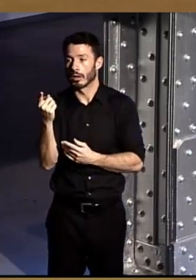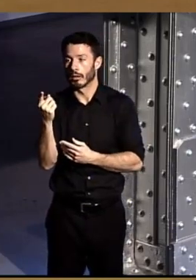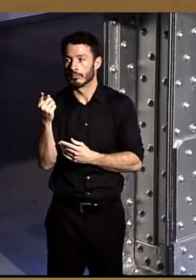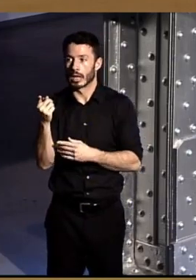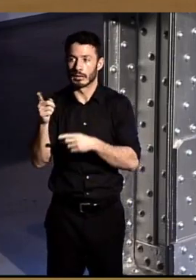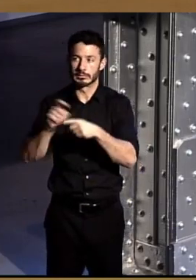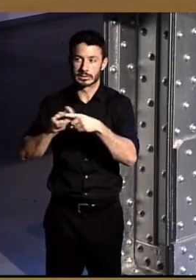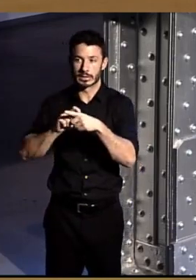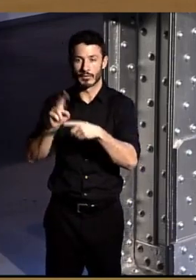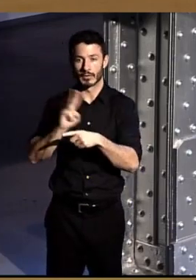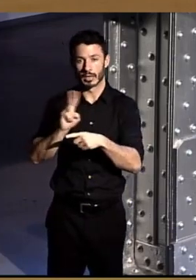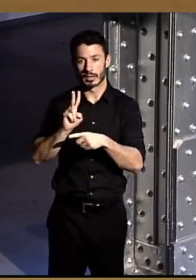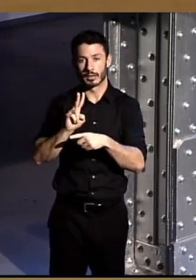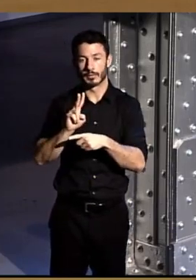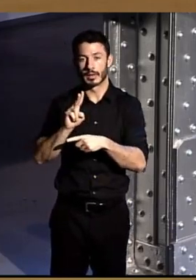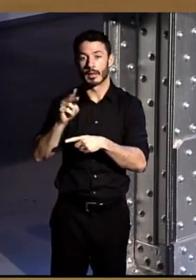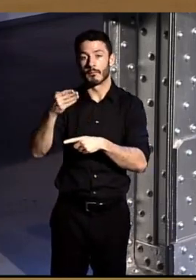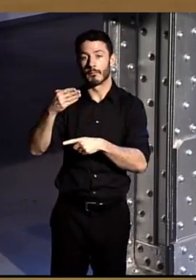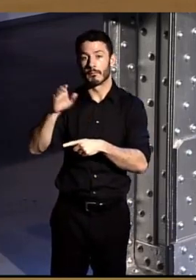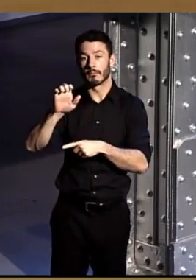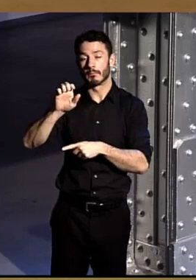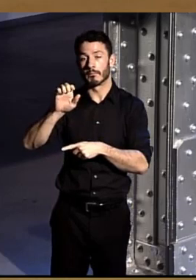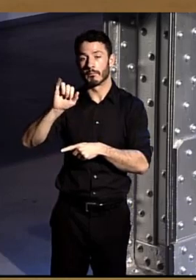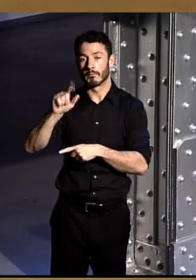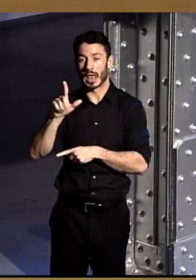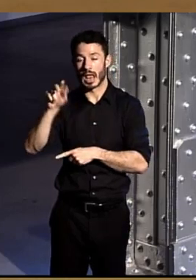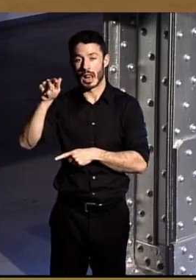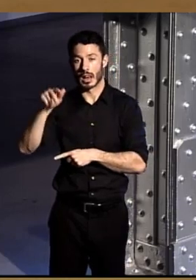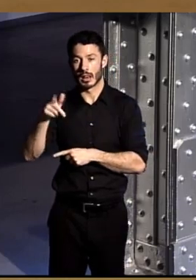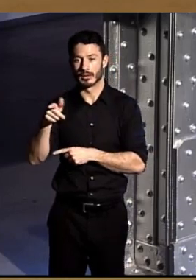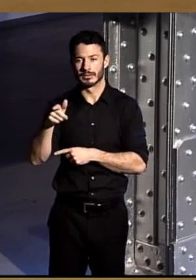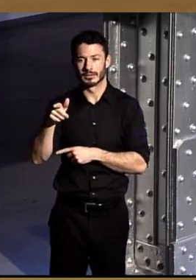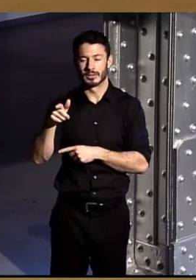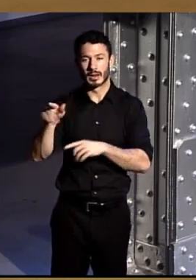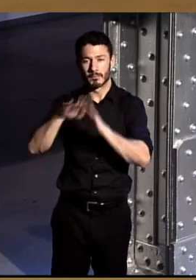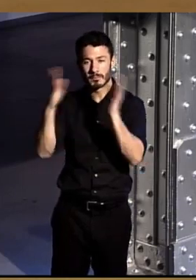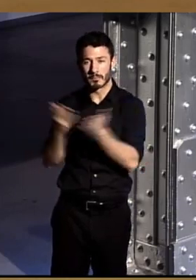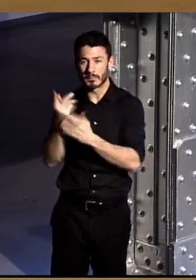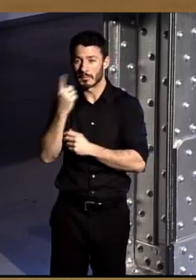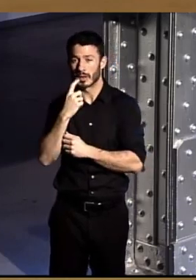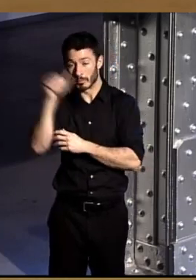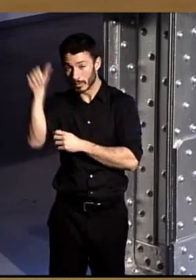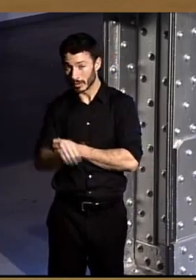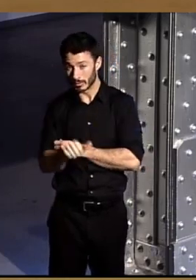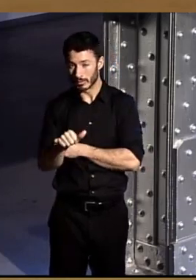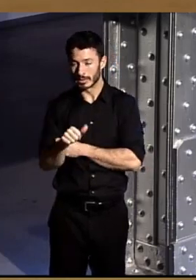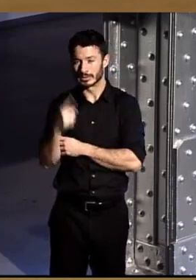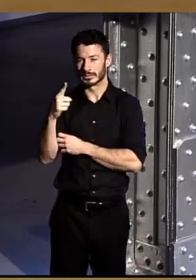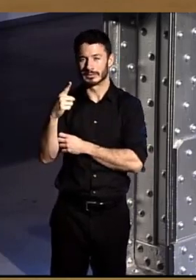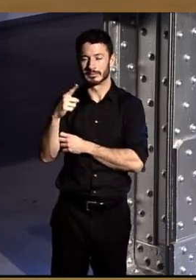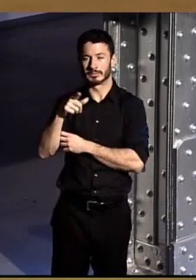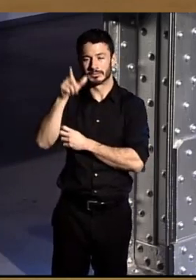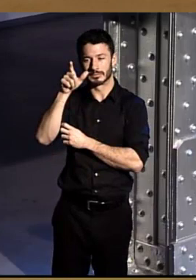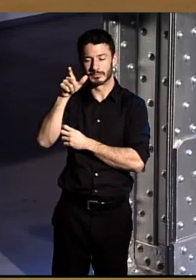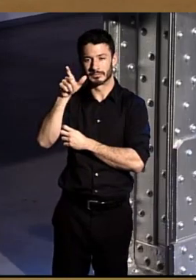dicho muchas veces, Andy Weir con El marciano y la adaptación cinematográfica de Marte de Ridley Scott es una película con una historia,